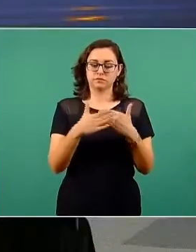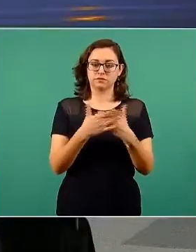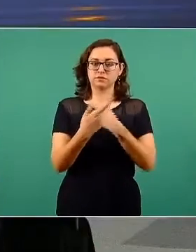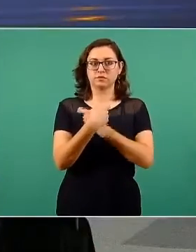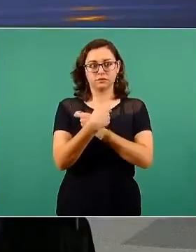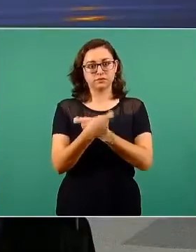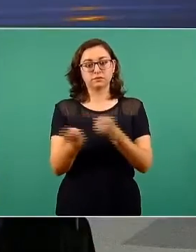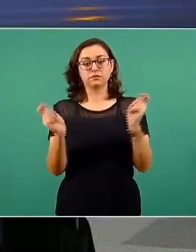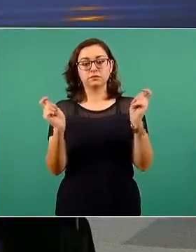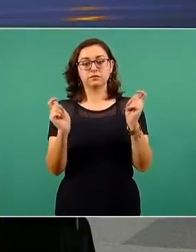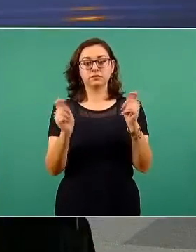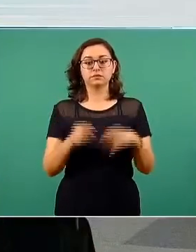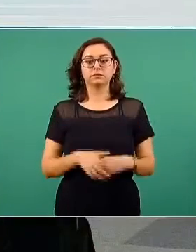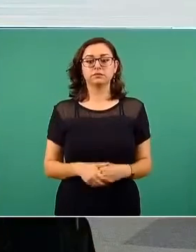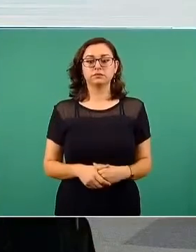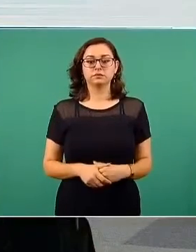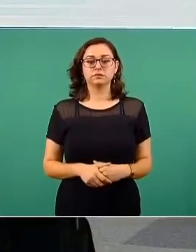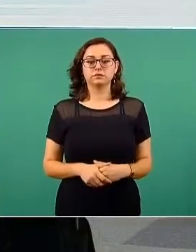siguiente.